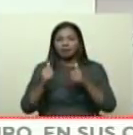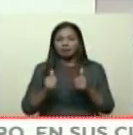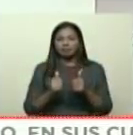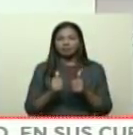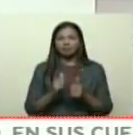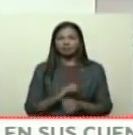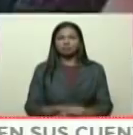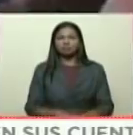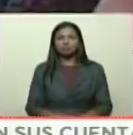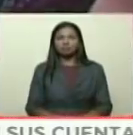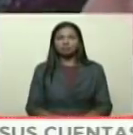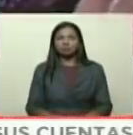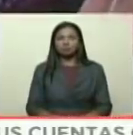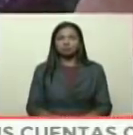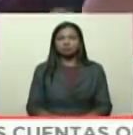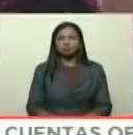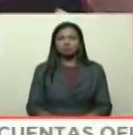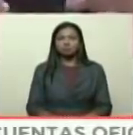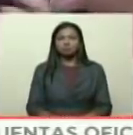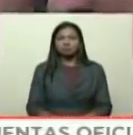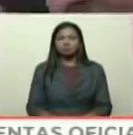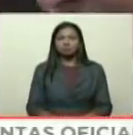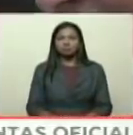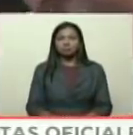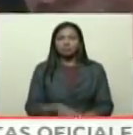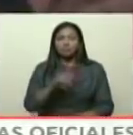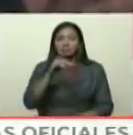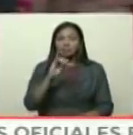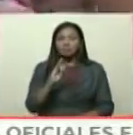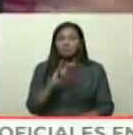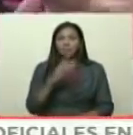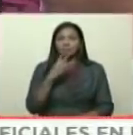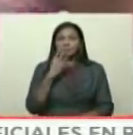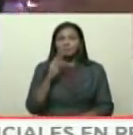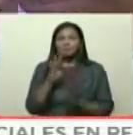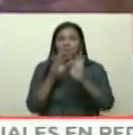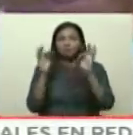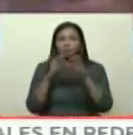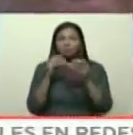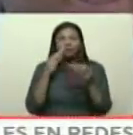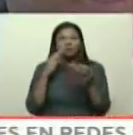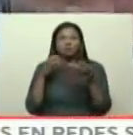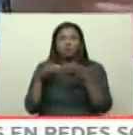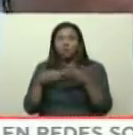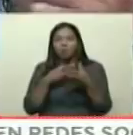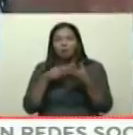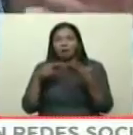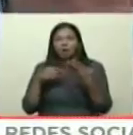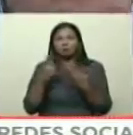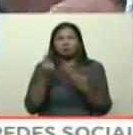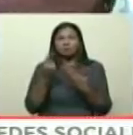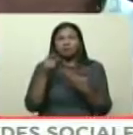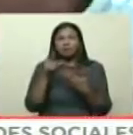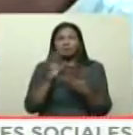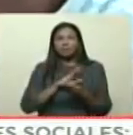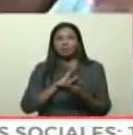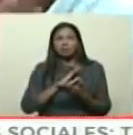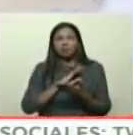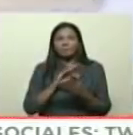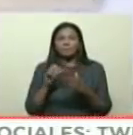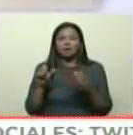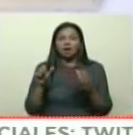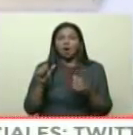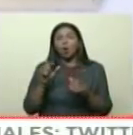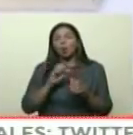Artes, UNEARTES, y para la dotación de los equipos mediante estos recursos,